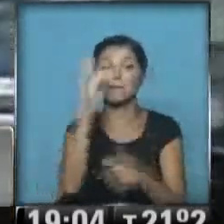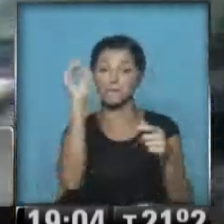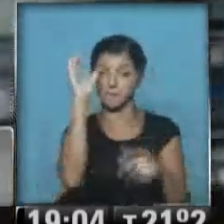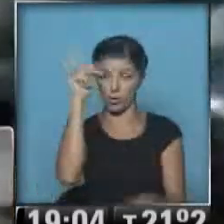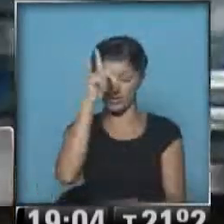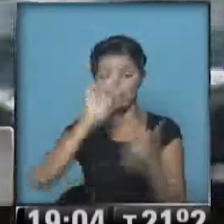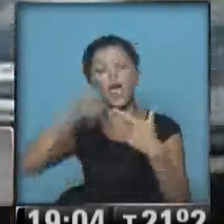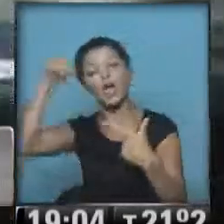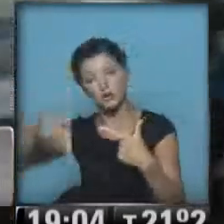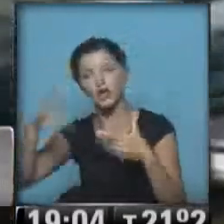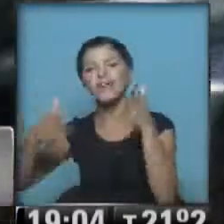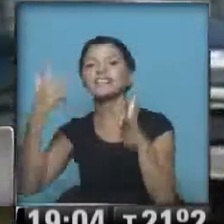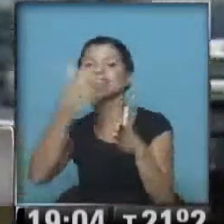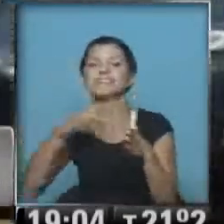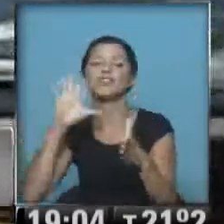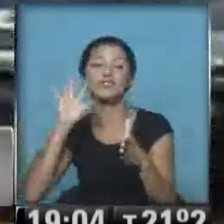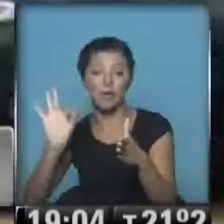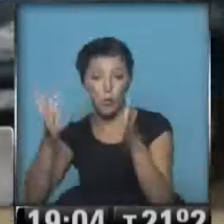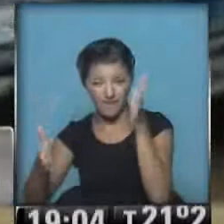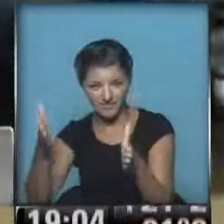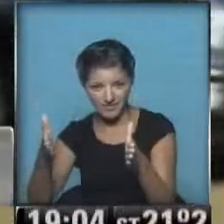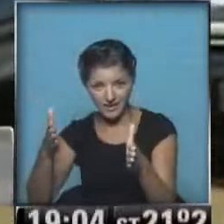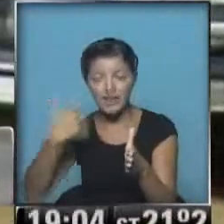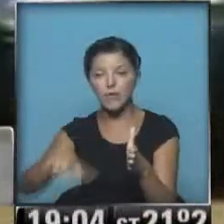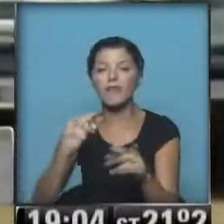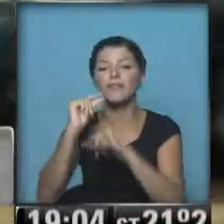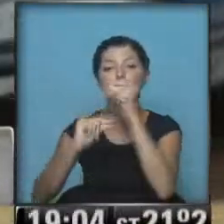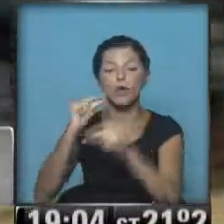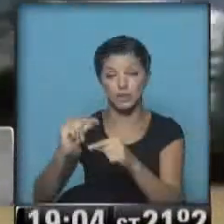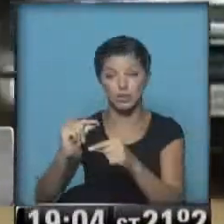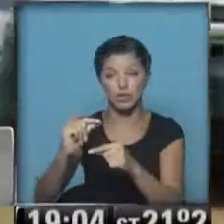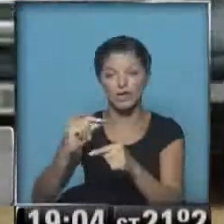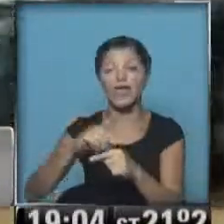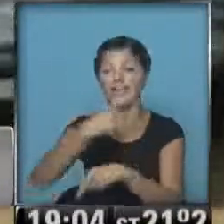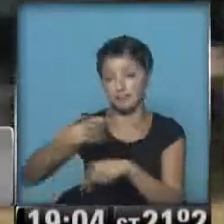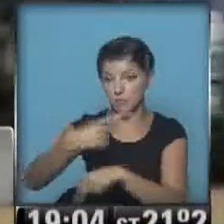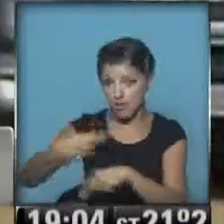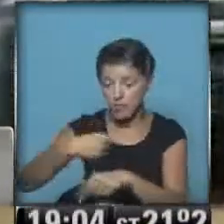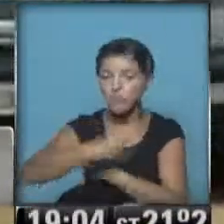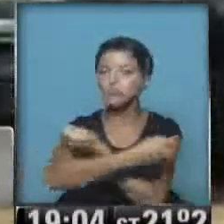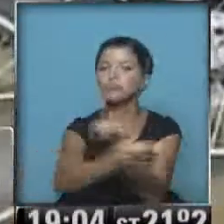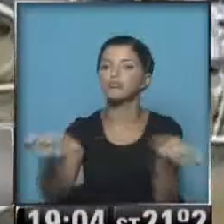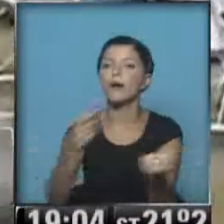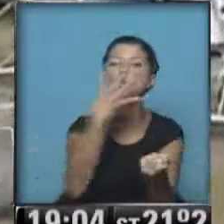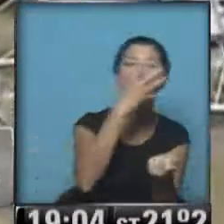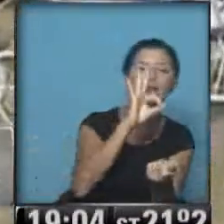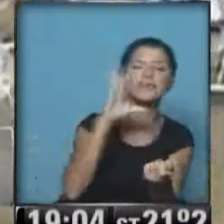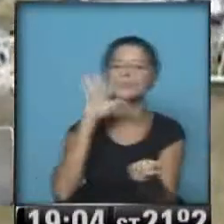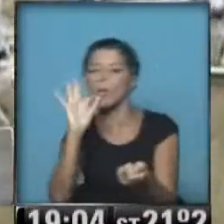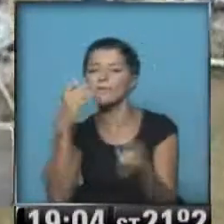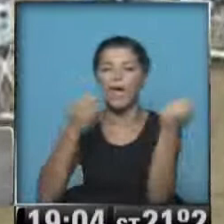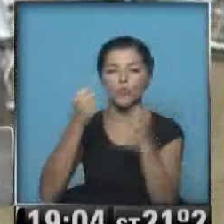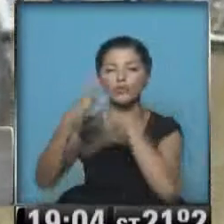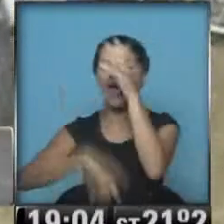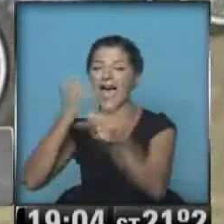primera tanda de unos 350 que se van a ir incorporando en las próximas semanas de a 40 a 50 unidades hasta